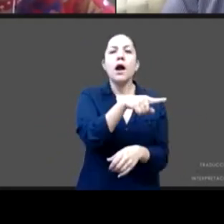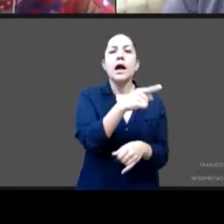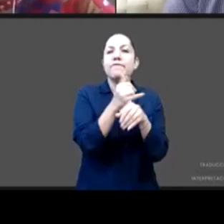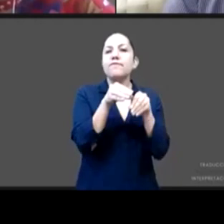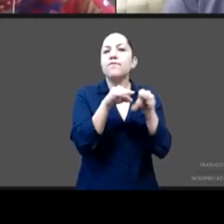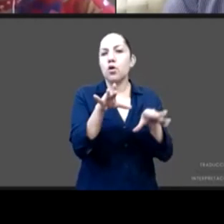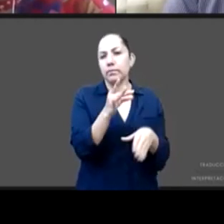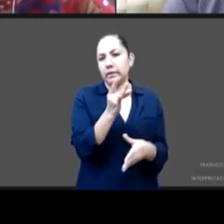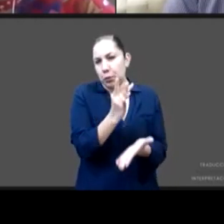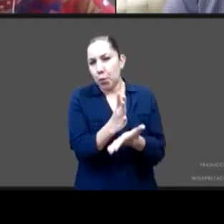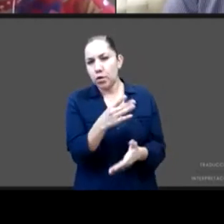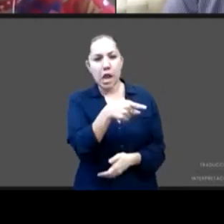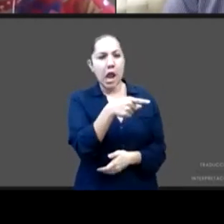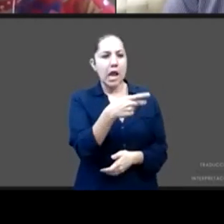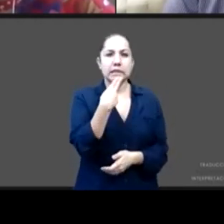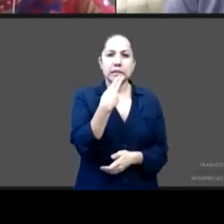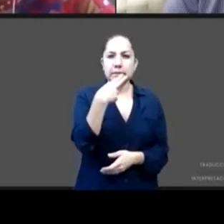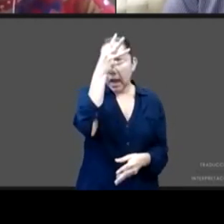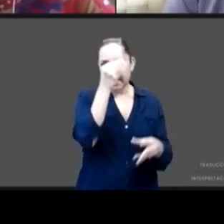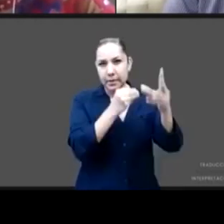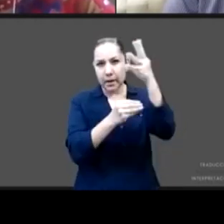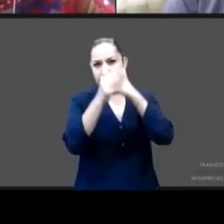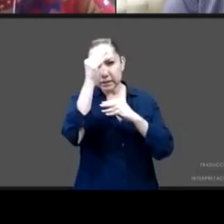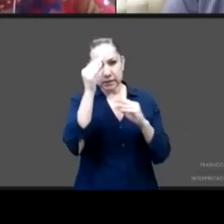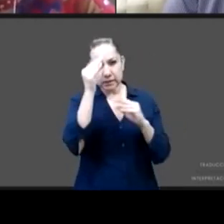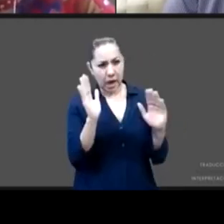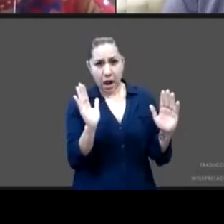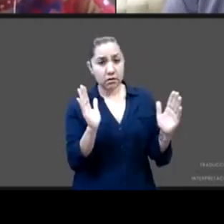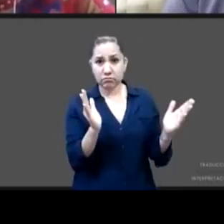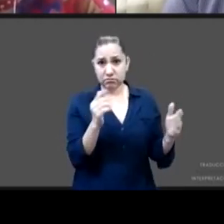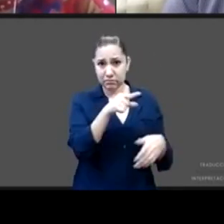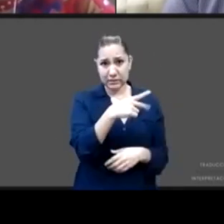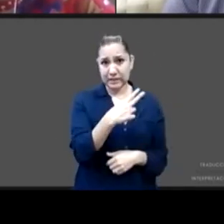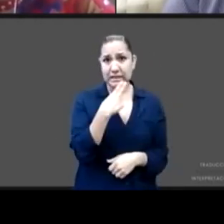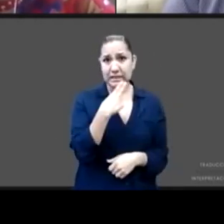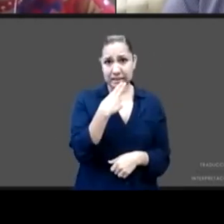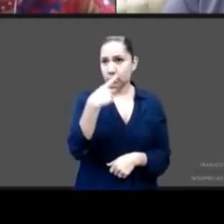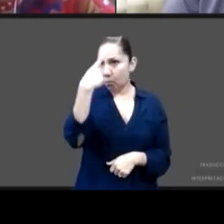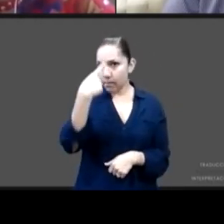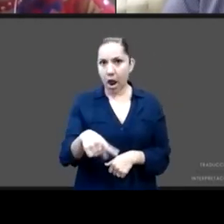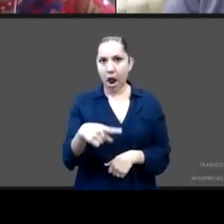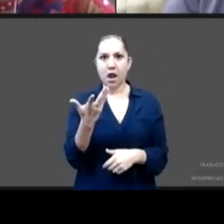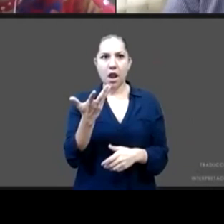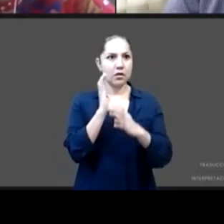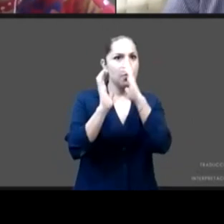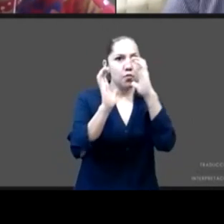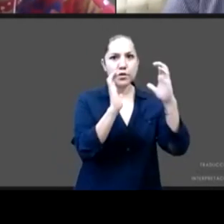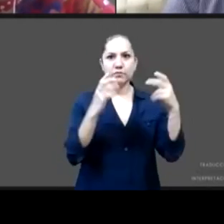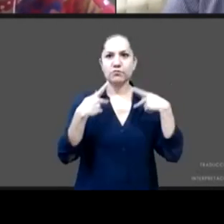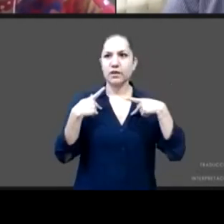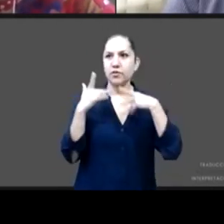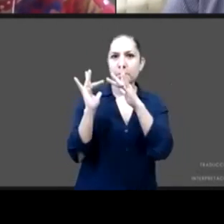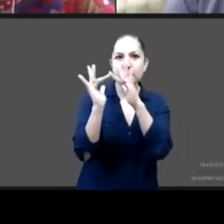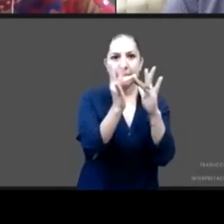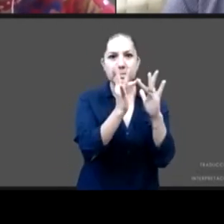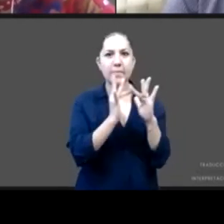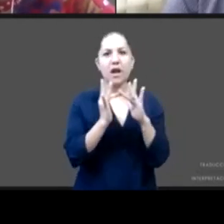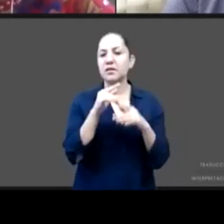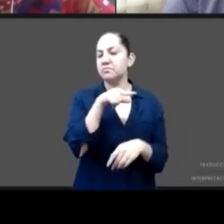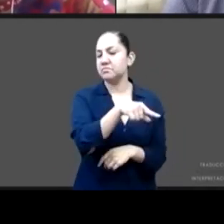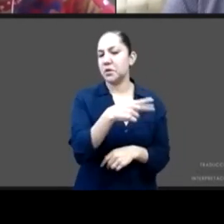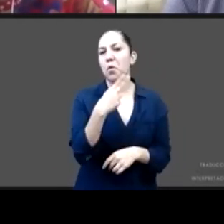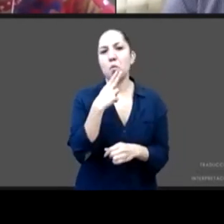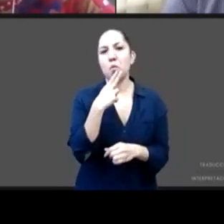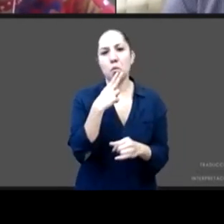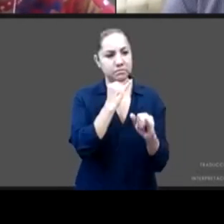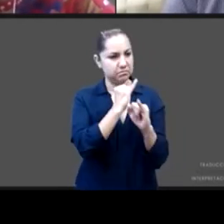mecanismo sobre todo de comunicación con su entorno. Tiene que ver esto, también me parece, con